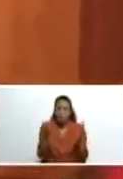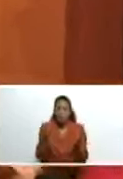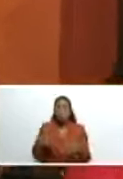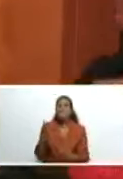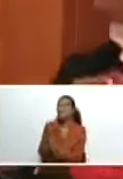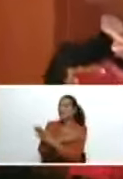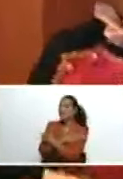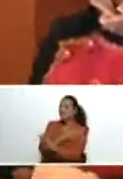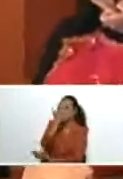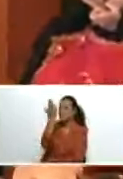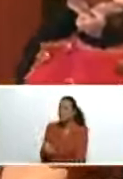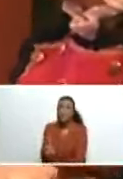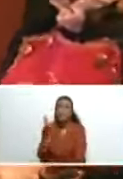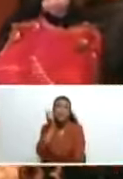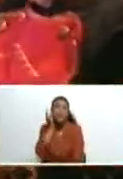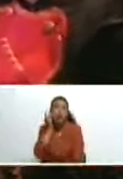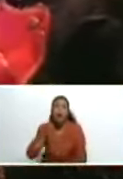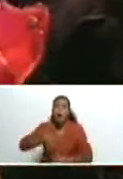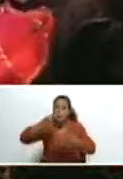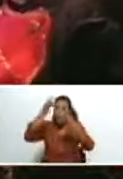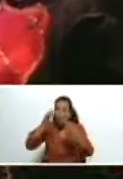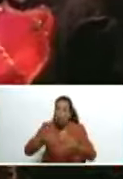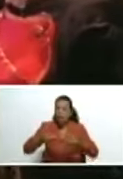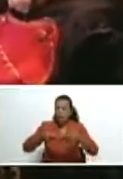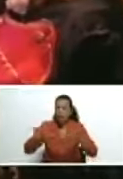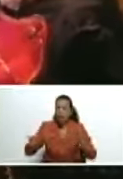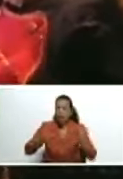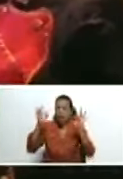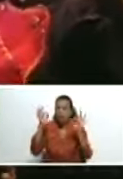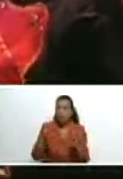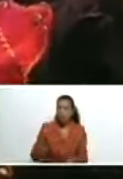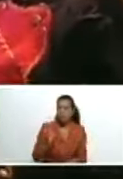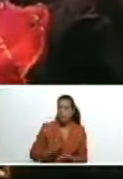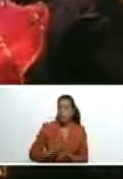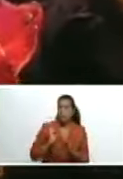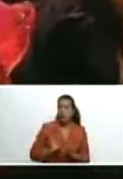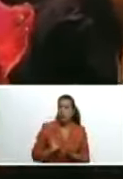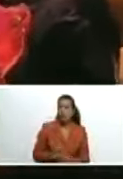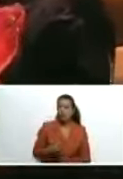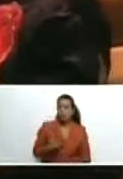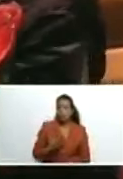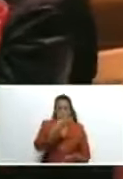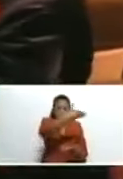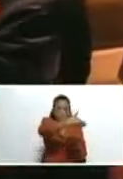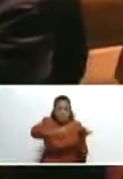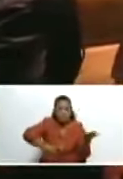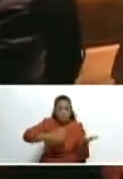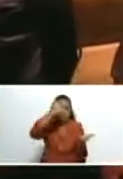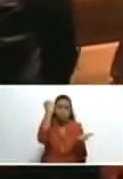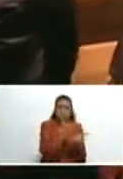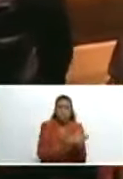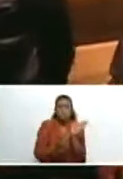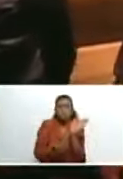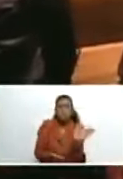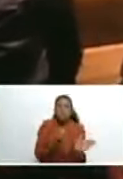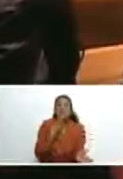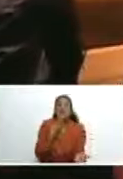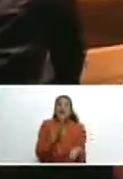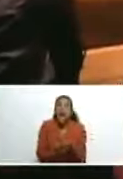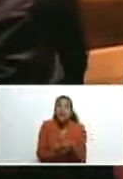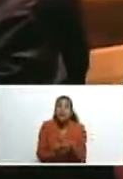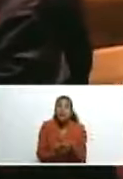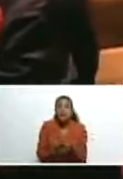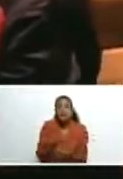felicito. Queda formalmente entregada las obras del museo y de la casa natal. Nuestro pueblo agradecido con